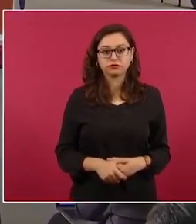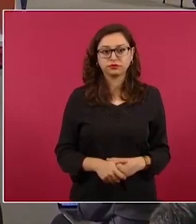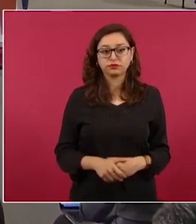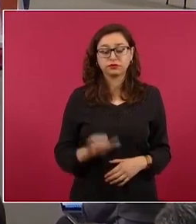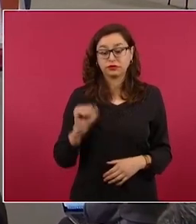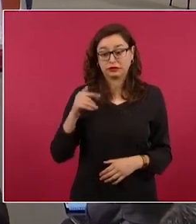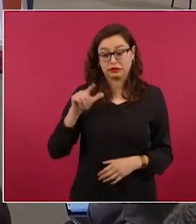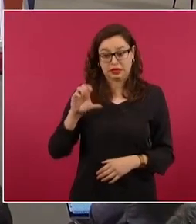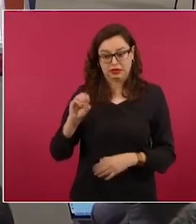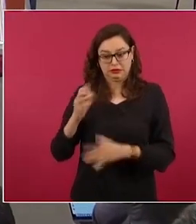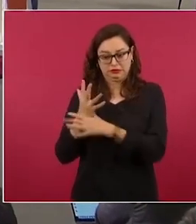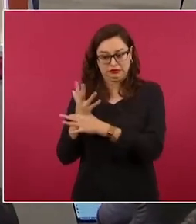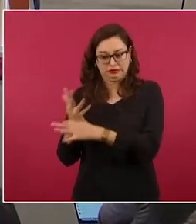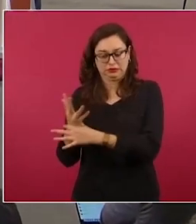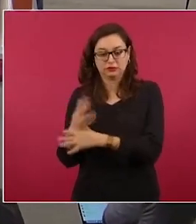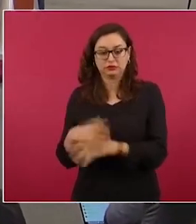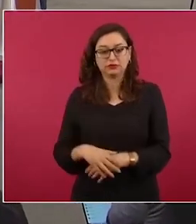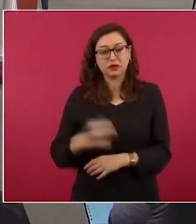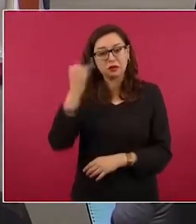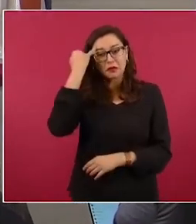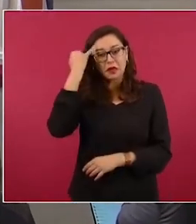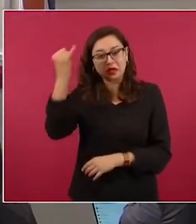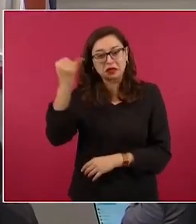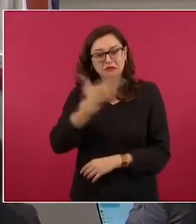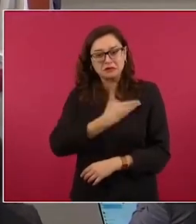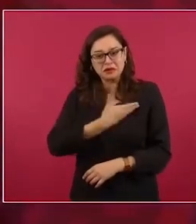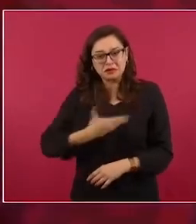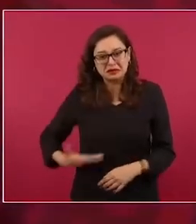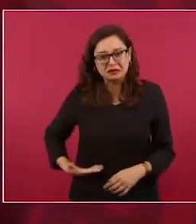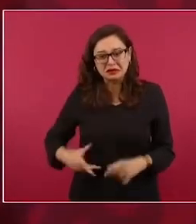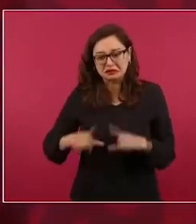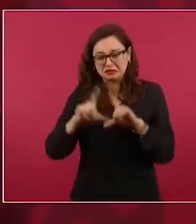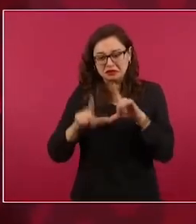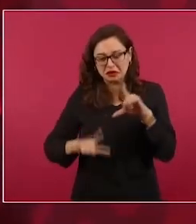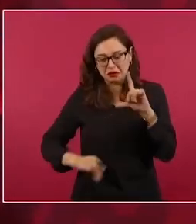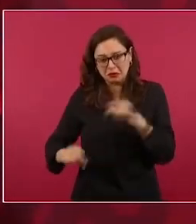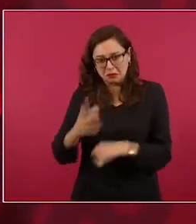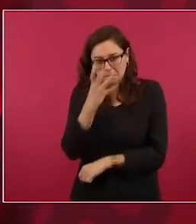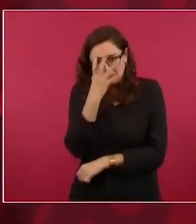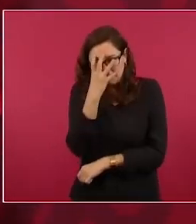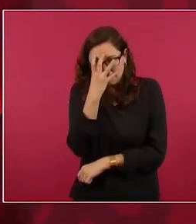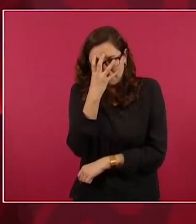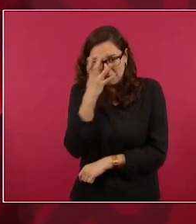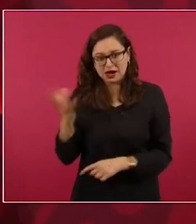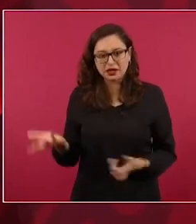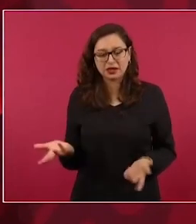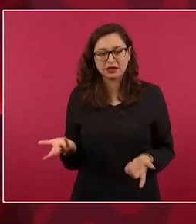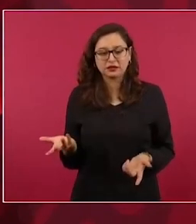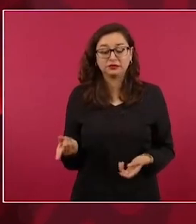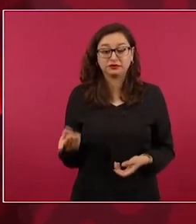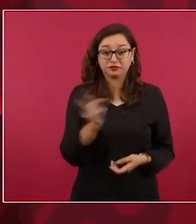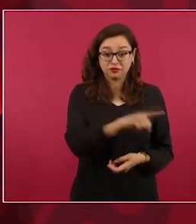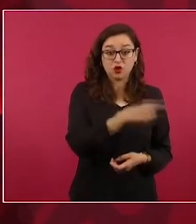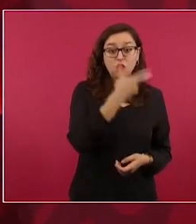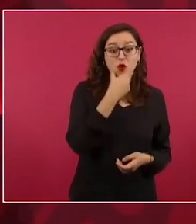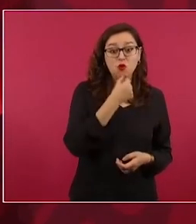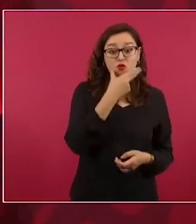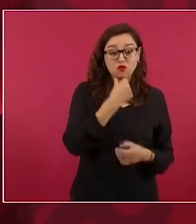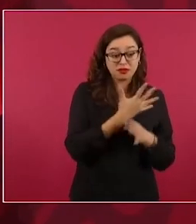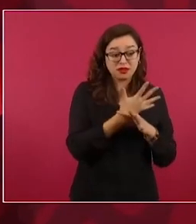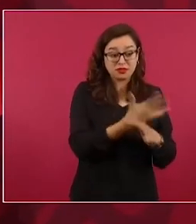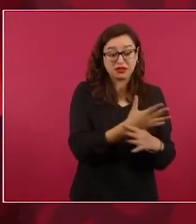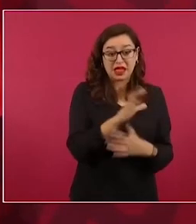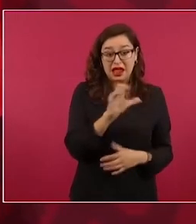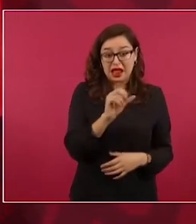vergüenza para los mexicanos. El presidente Calderón no podía tomar